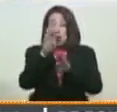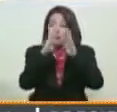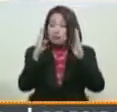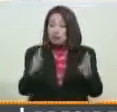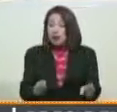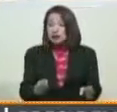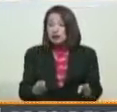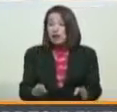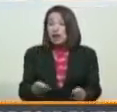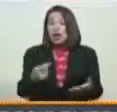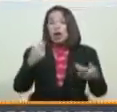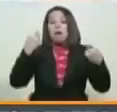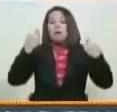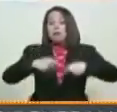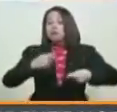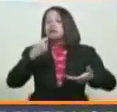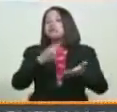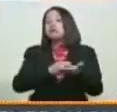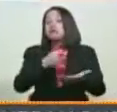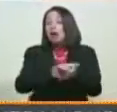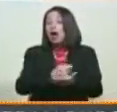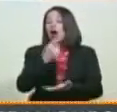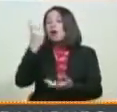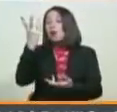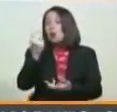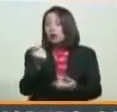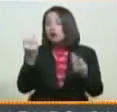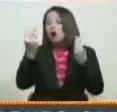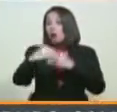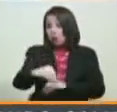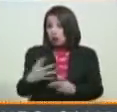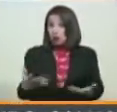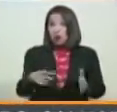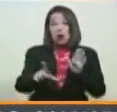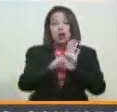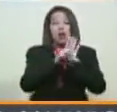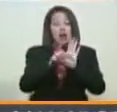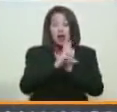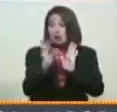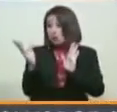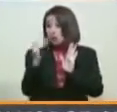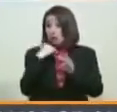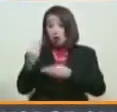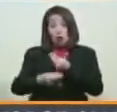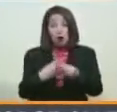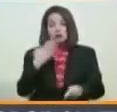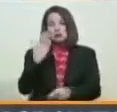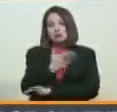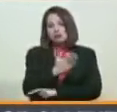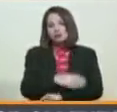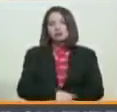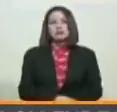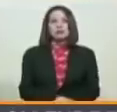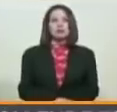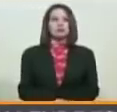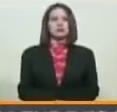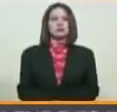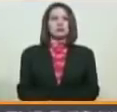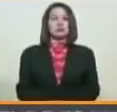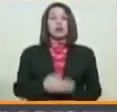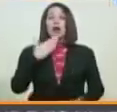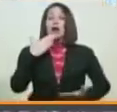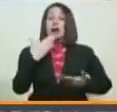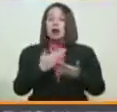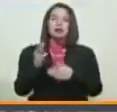de precios acordados. Y segundo, la ley, la aplicación de la ley. Eso es todo. De esa manera es que se va a actuar. Vale. Agradecemos entonces las declaraciones